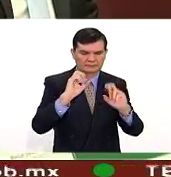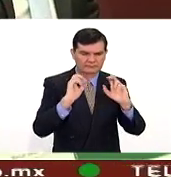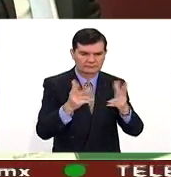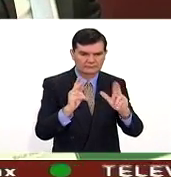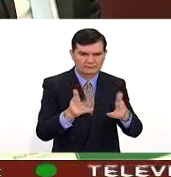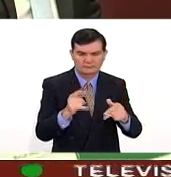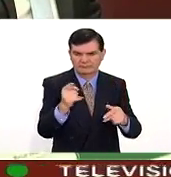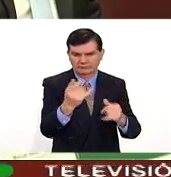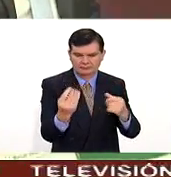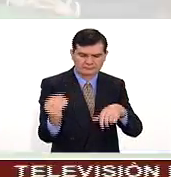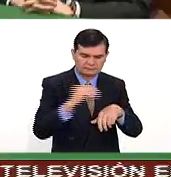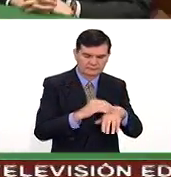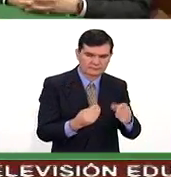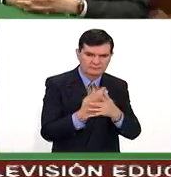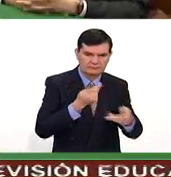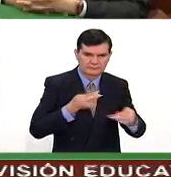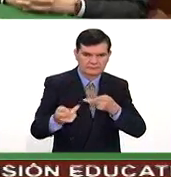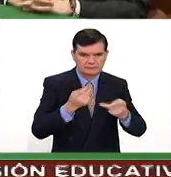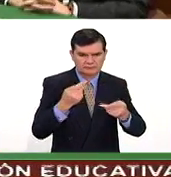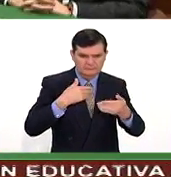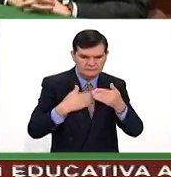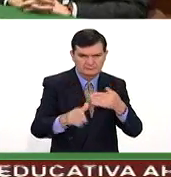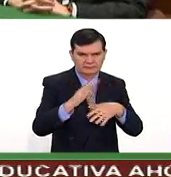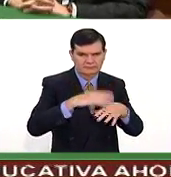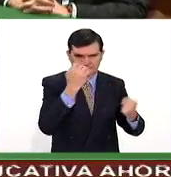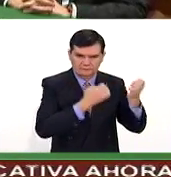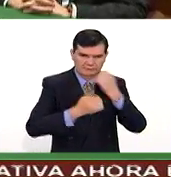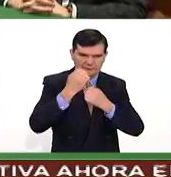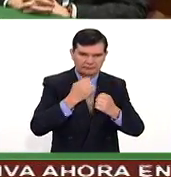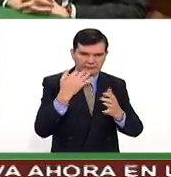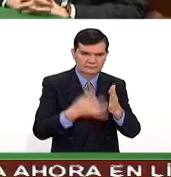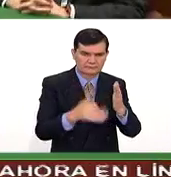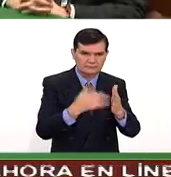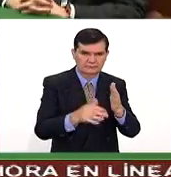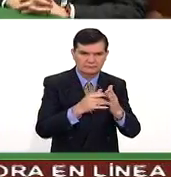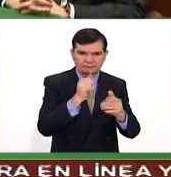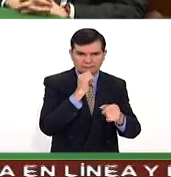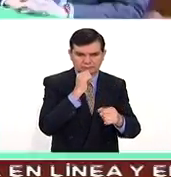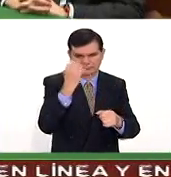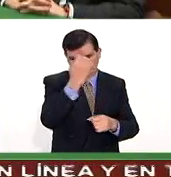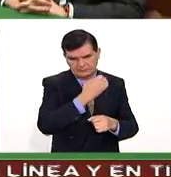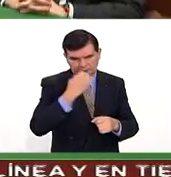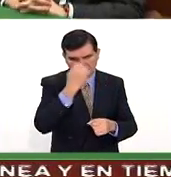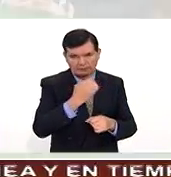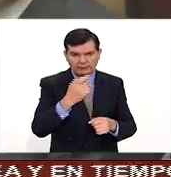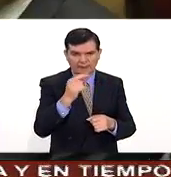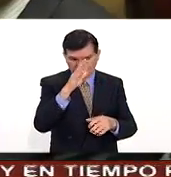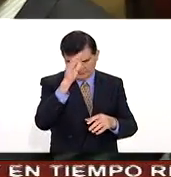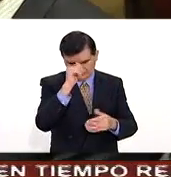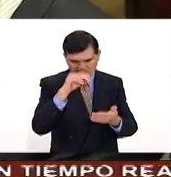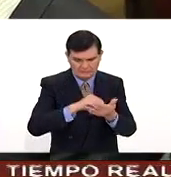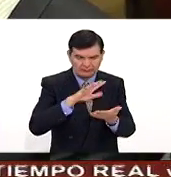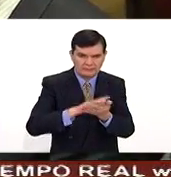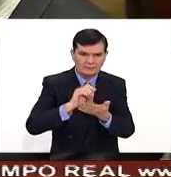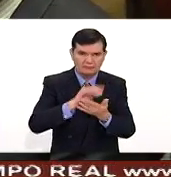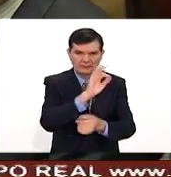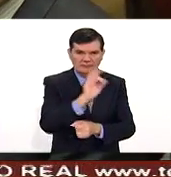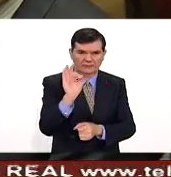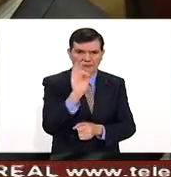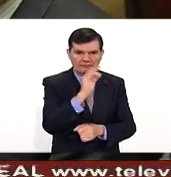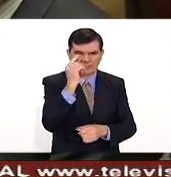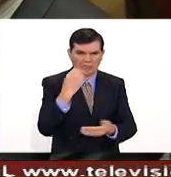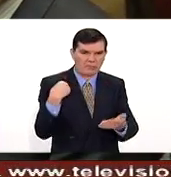chiapanecos. Plantearon las estrategias para realizar la prueba a los profesores que no se han evaluado y acordaron definir la fecha